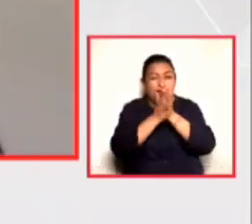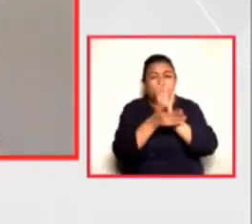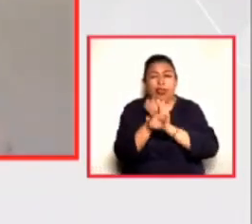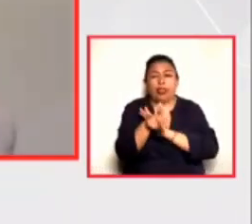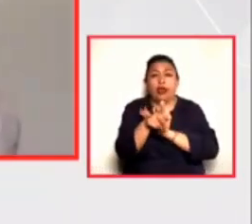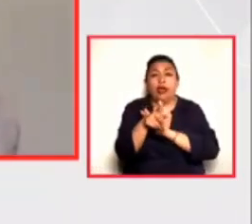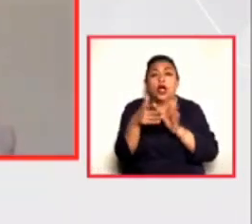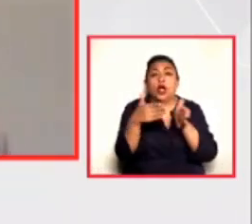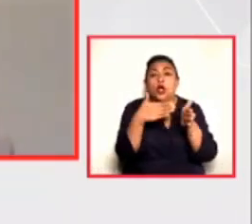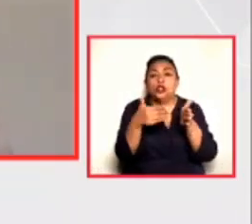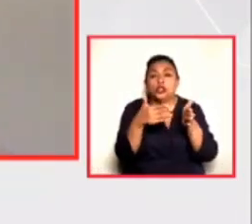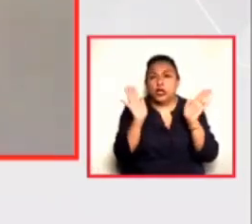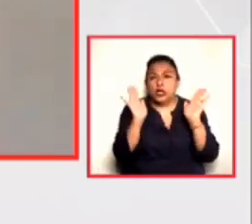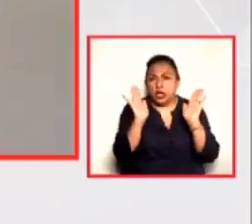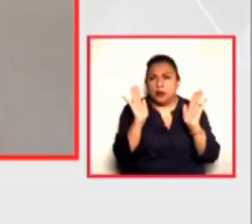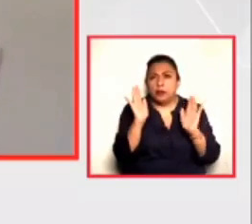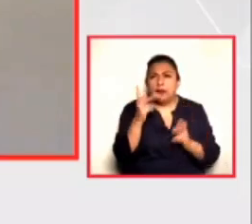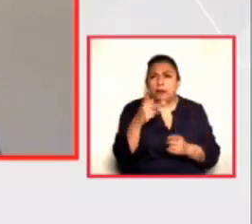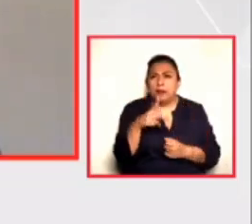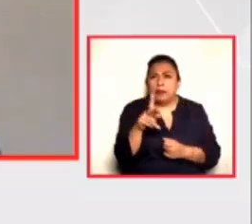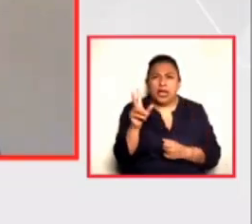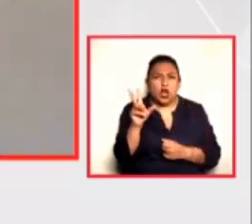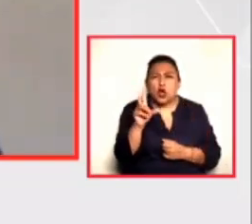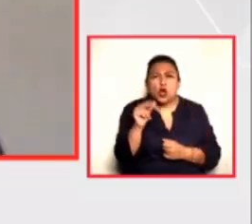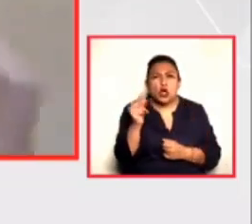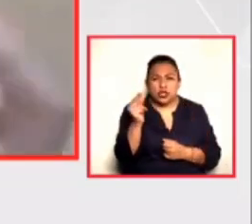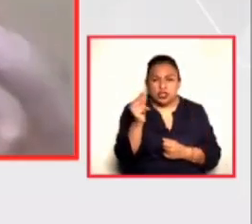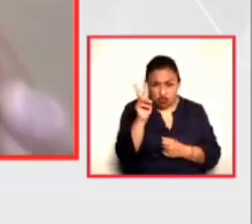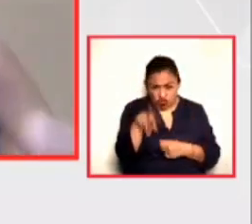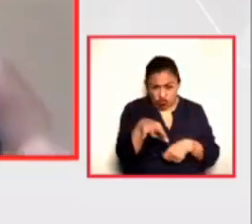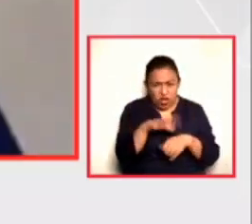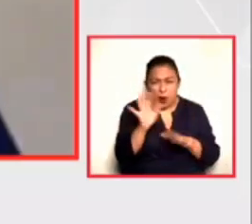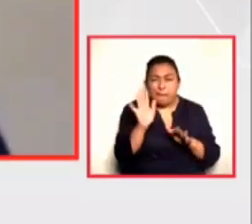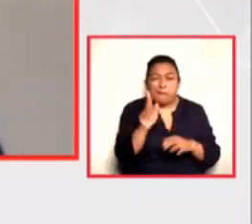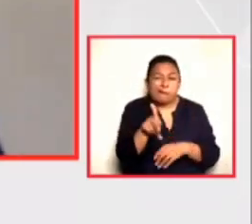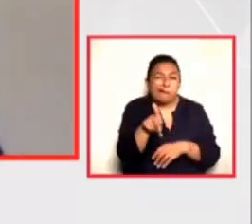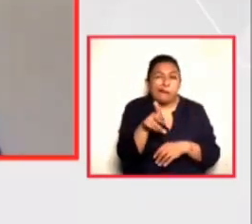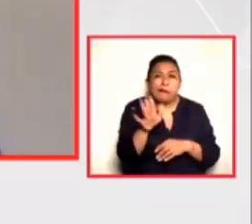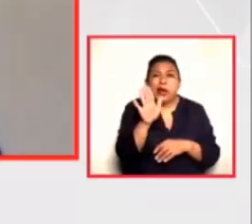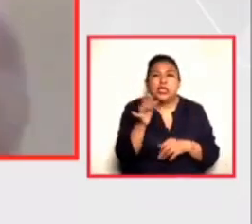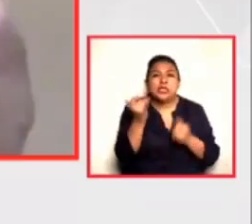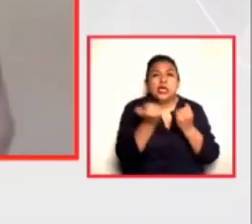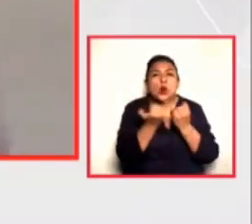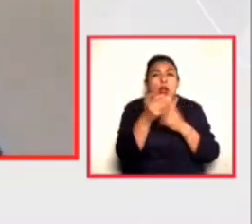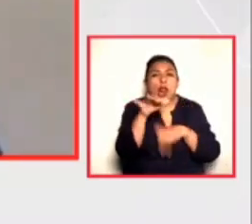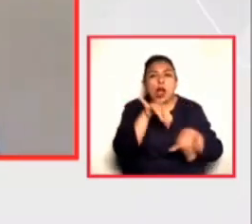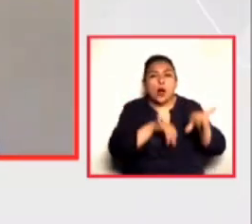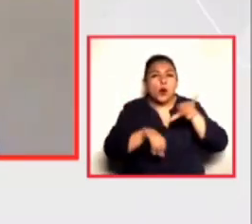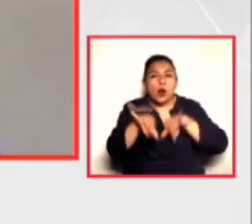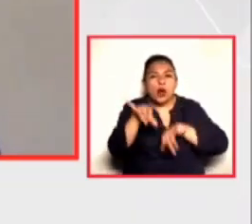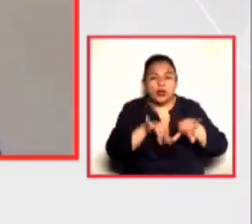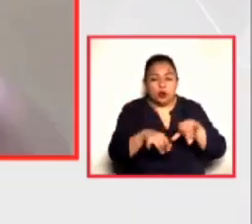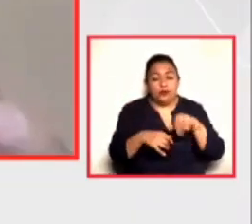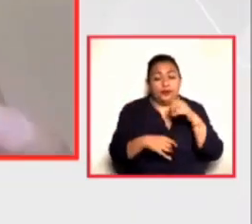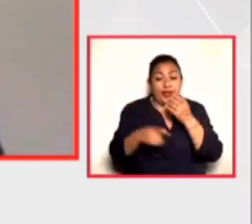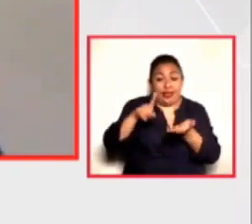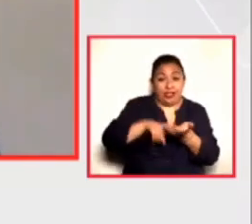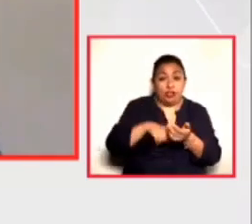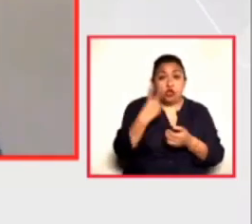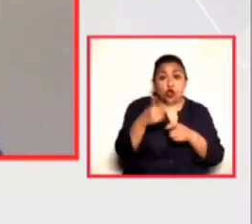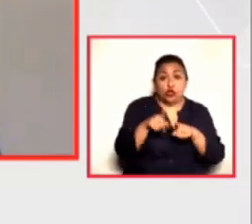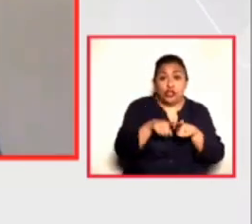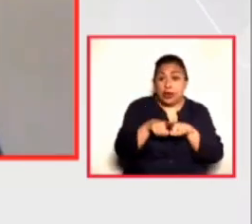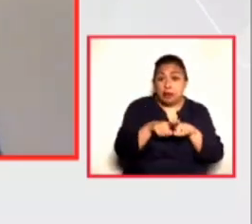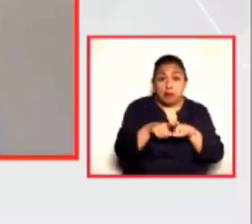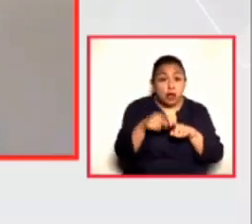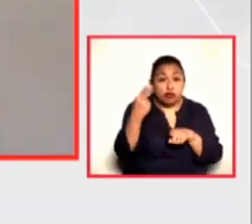ser necesariamente una cocina real, sino parece hasta también un laboratorio. Son dos hermanos que se llaman de la misma manera,